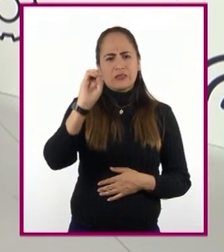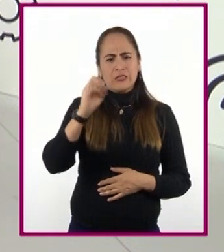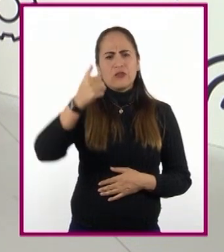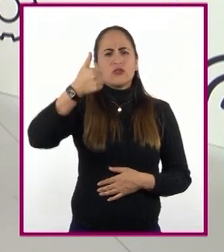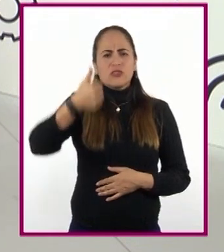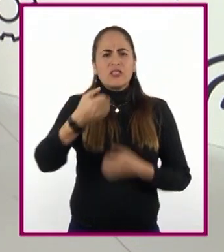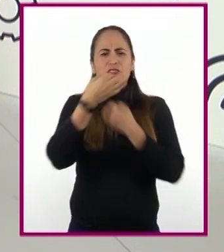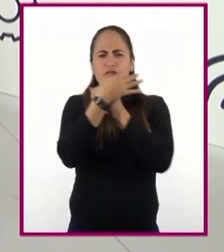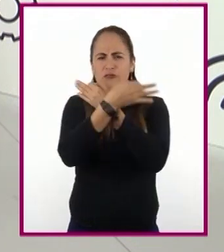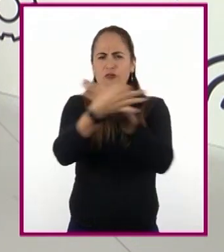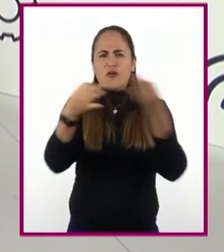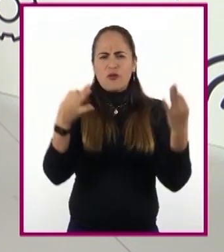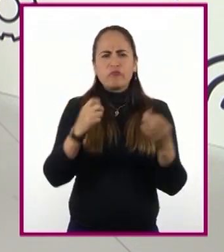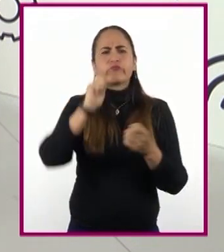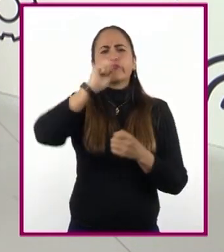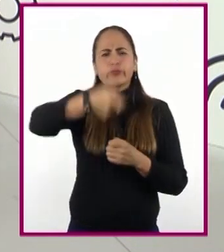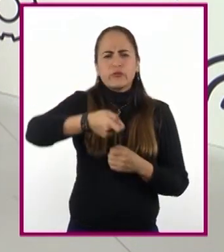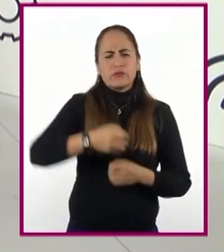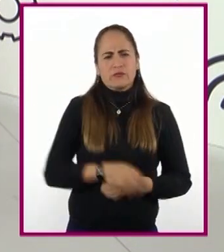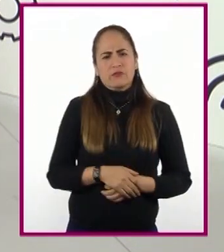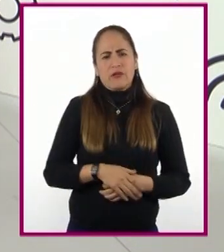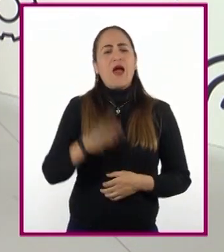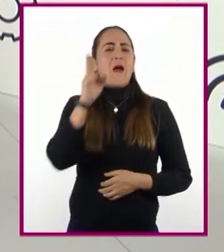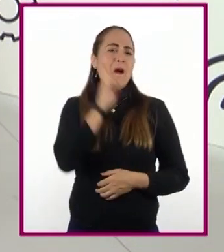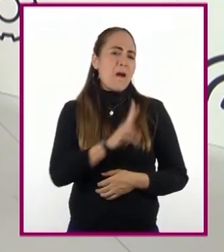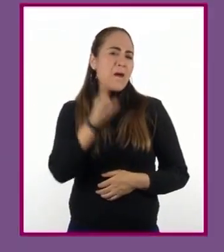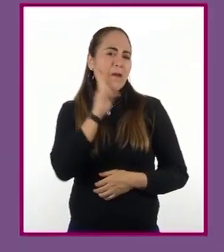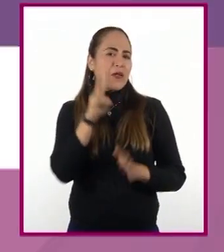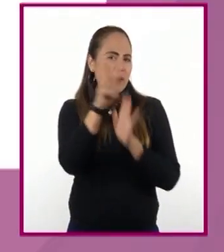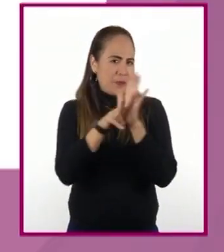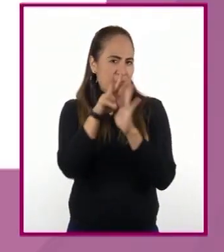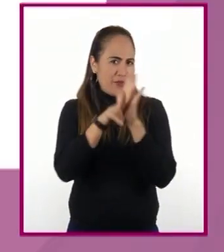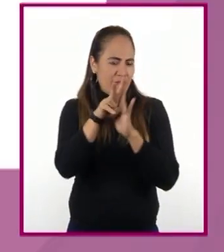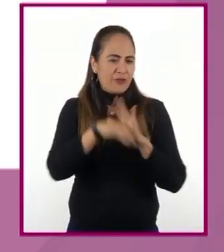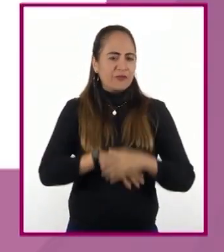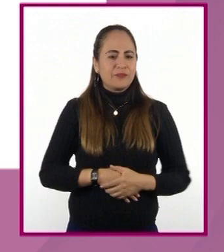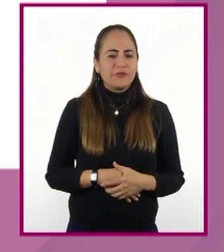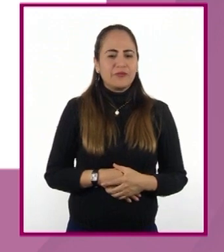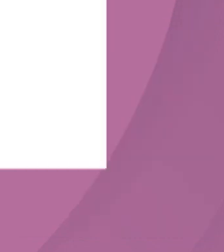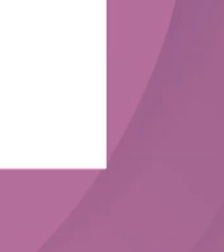sé. Vayamos a ver la cápsula. Vamos.